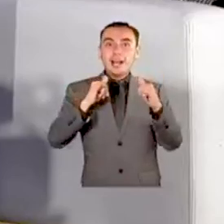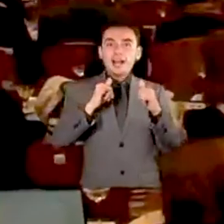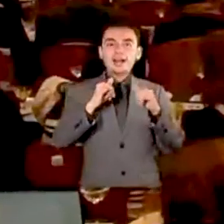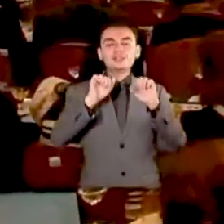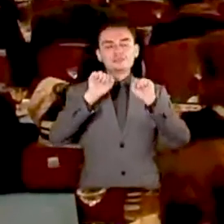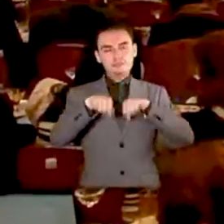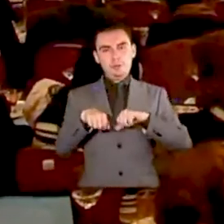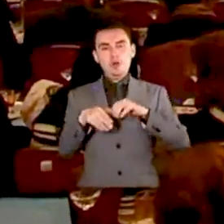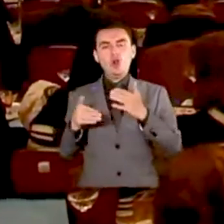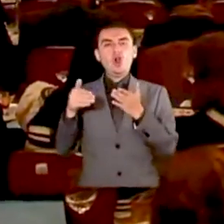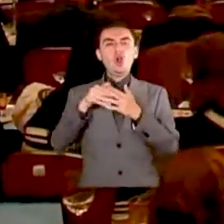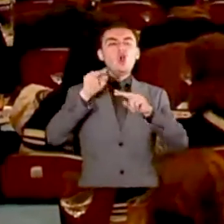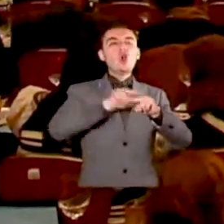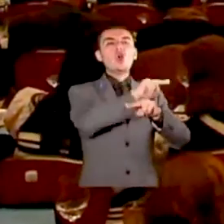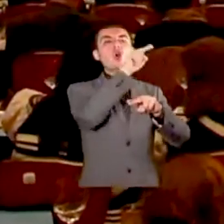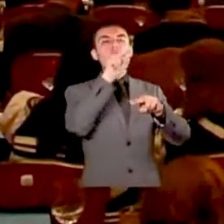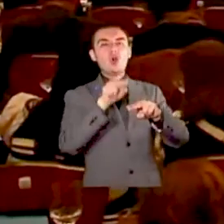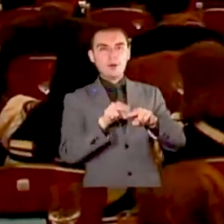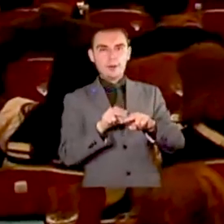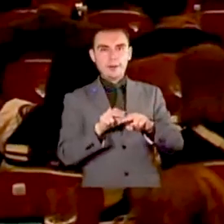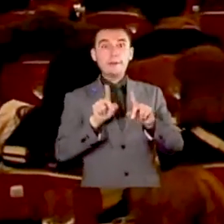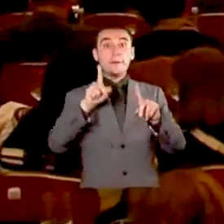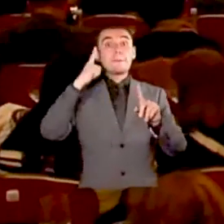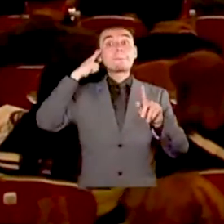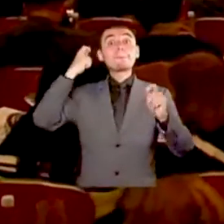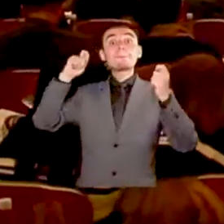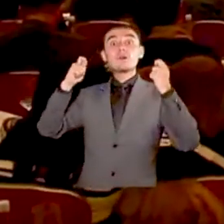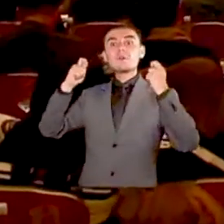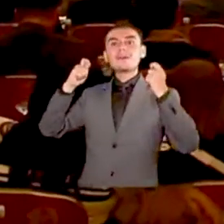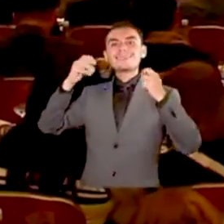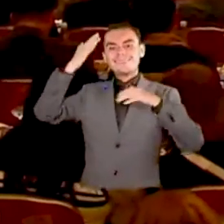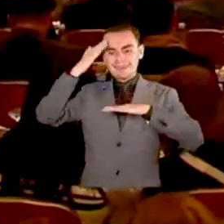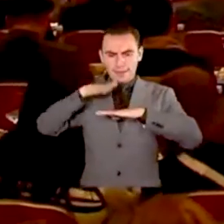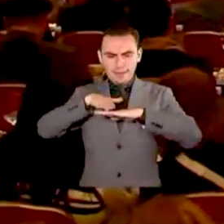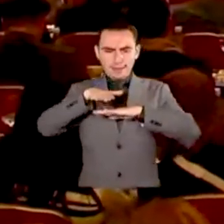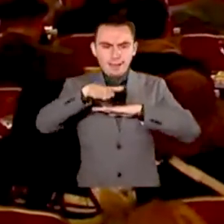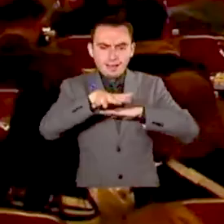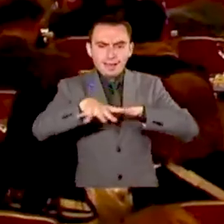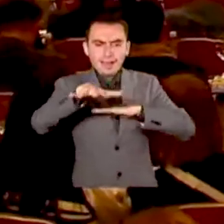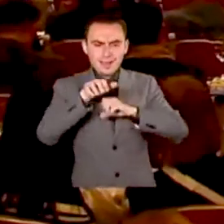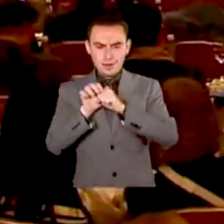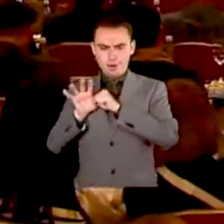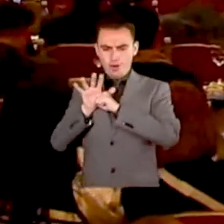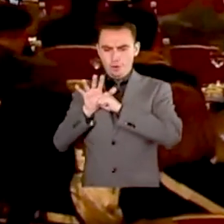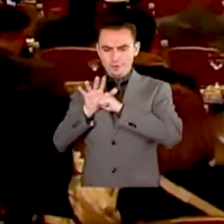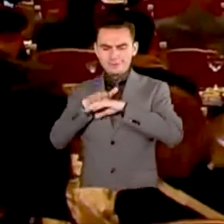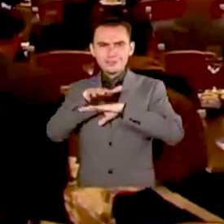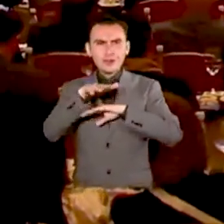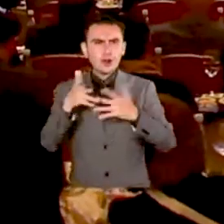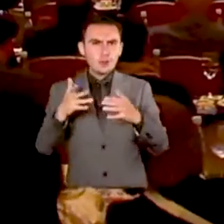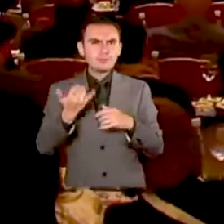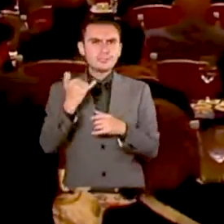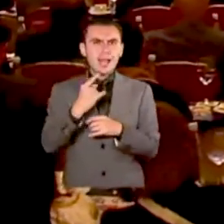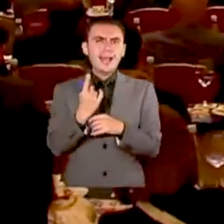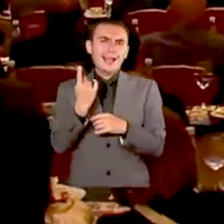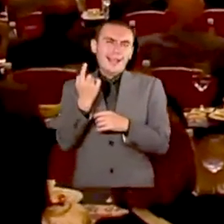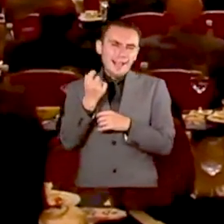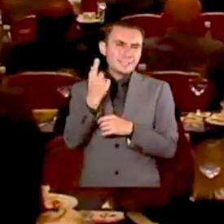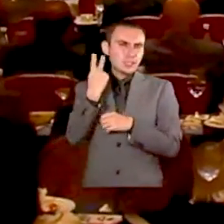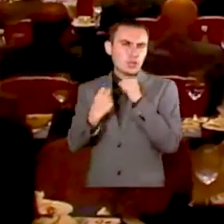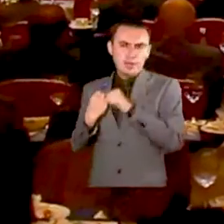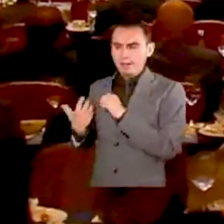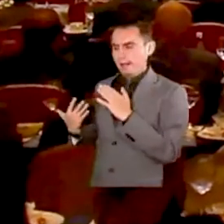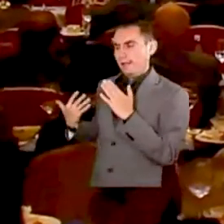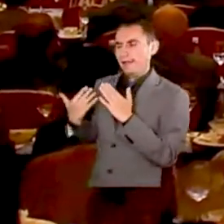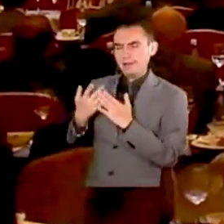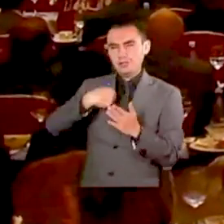entrar de alguna manera a la normalidad, pero preocupados por la posnormalidad que viene luego de este año y medio, casi 2 años de